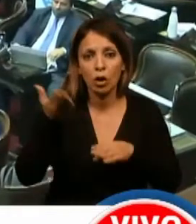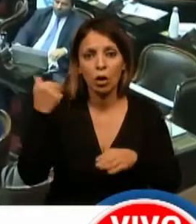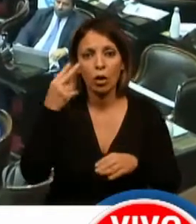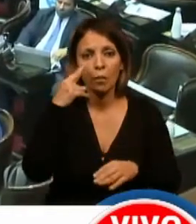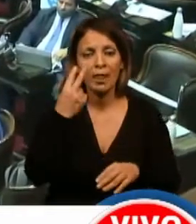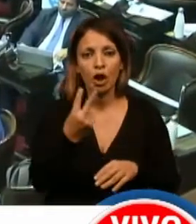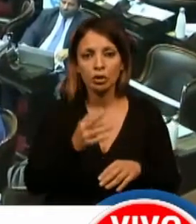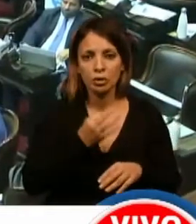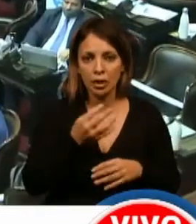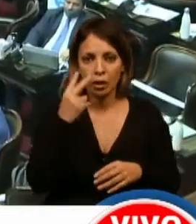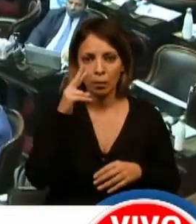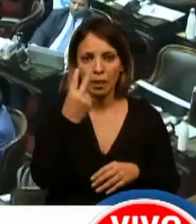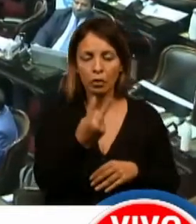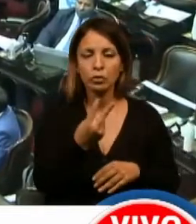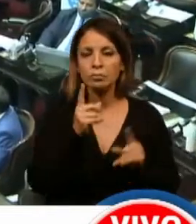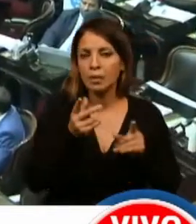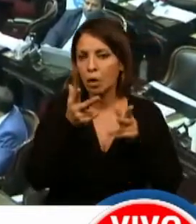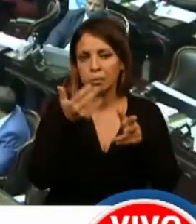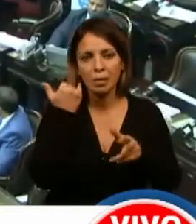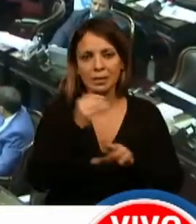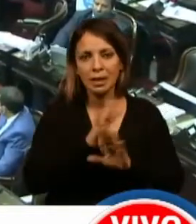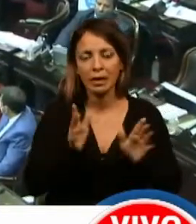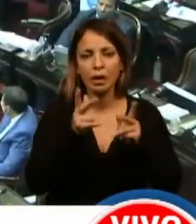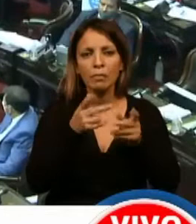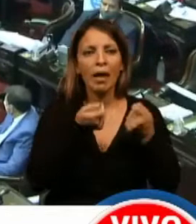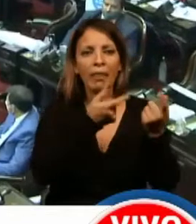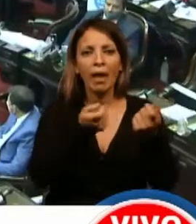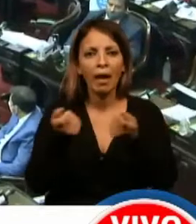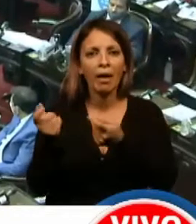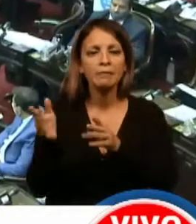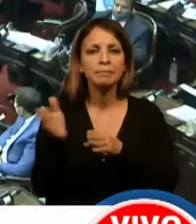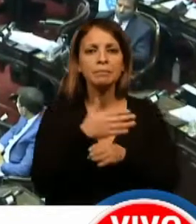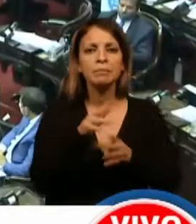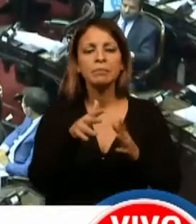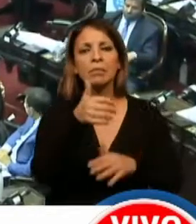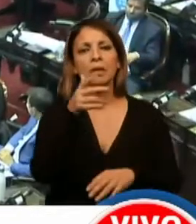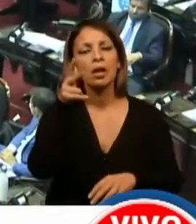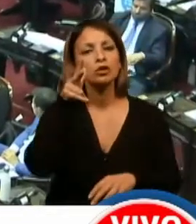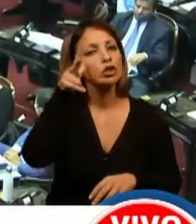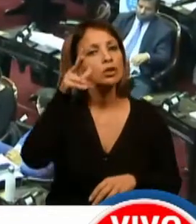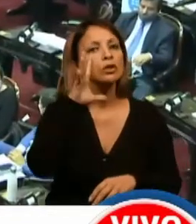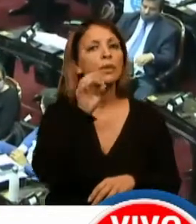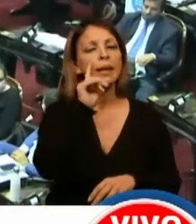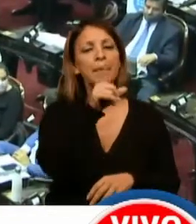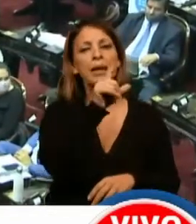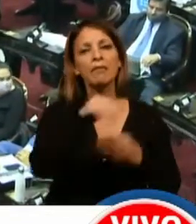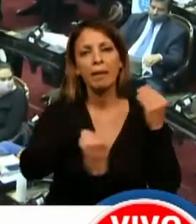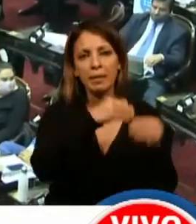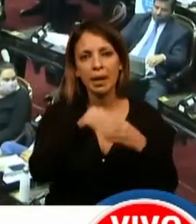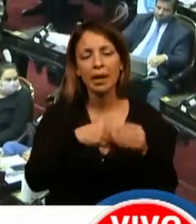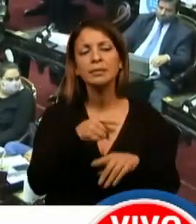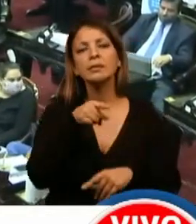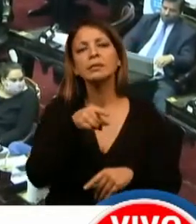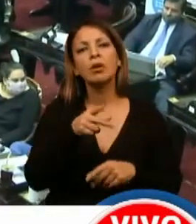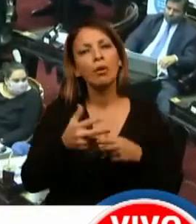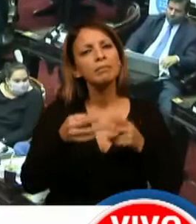2002, como acá bien se ha dicho, y que da cobertura a aproximadamente 850.000 familias, entiendo